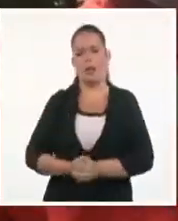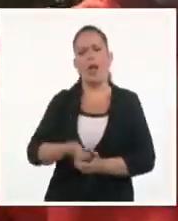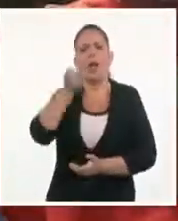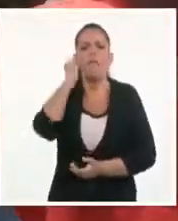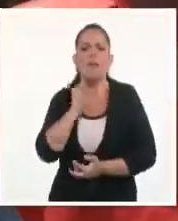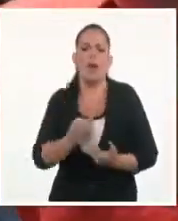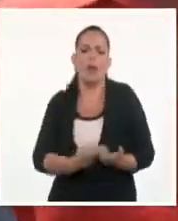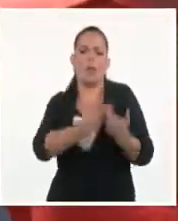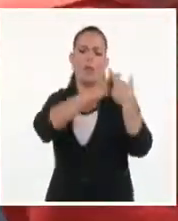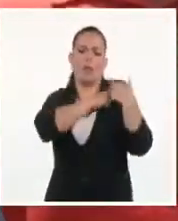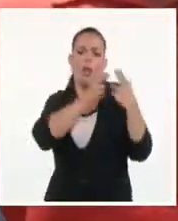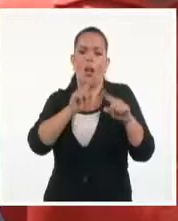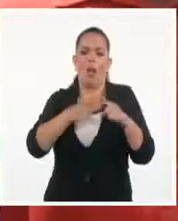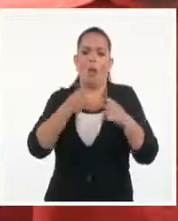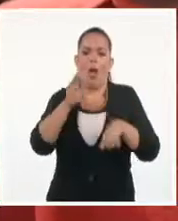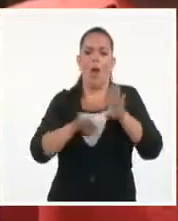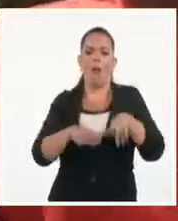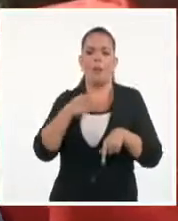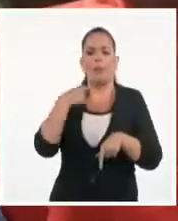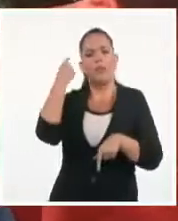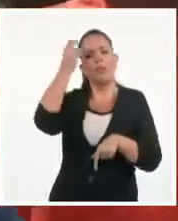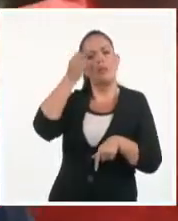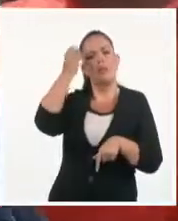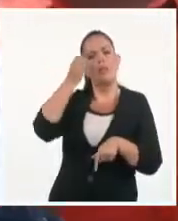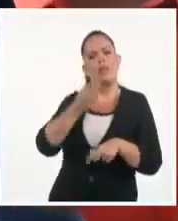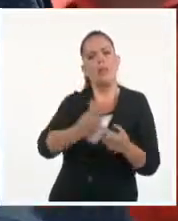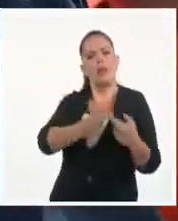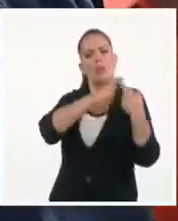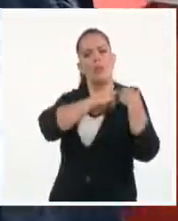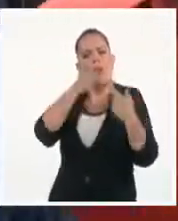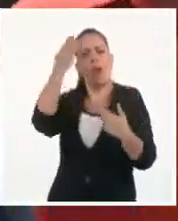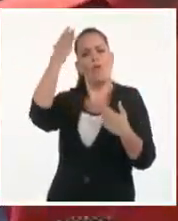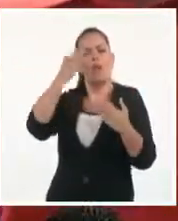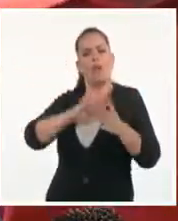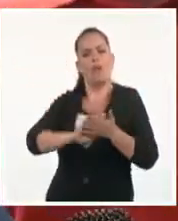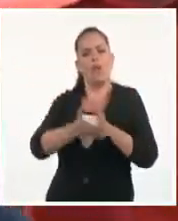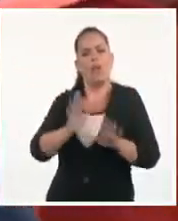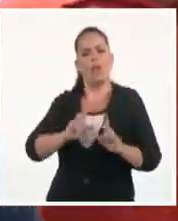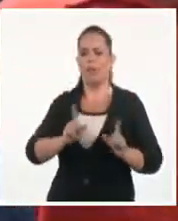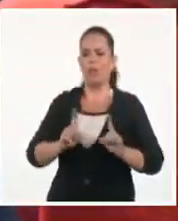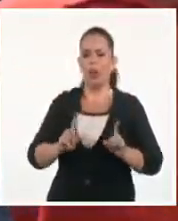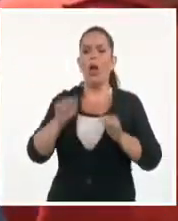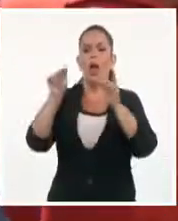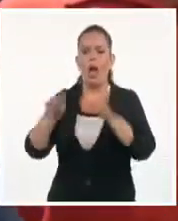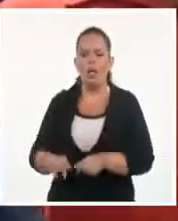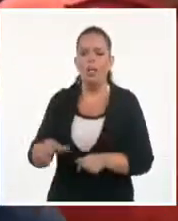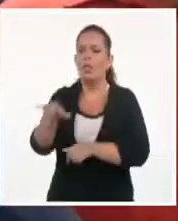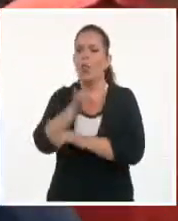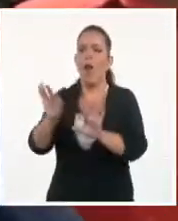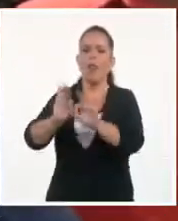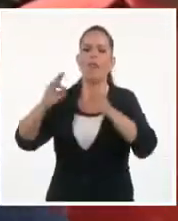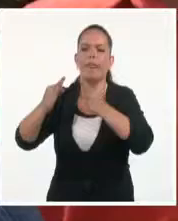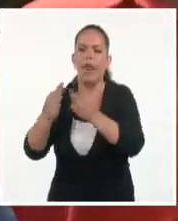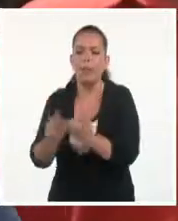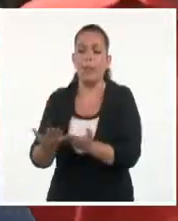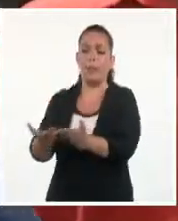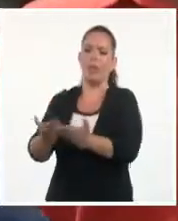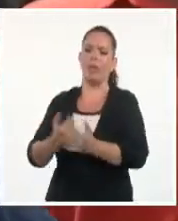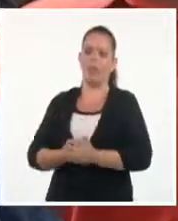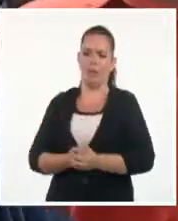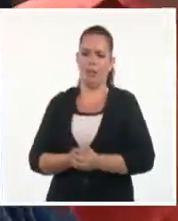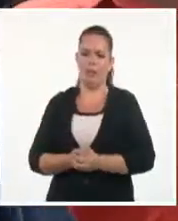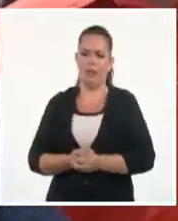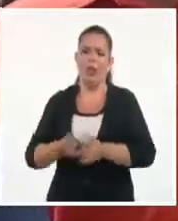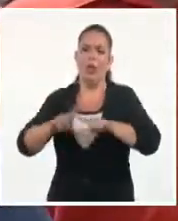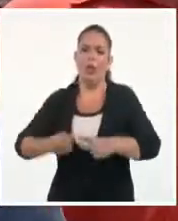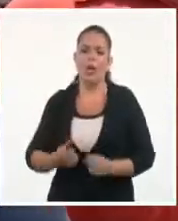responsabilidad institucional del sistema de atención primaria a la salud, sino que es también la familia, evitando que el que está